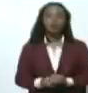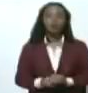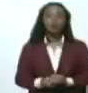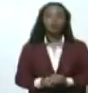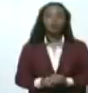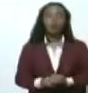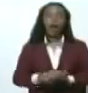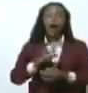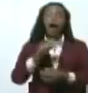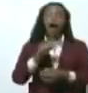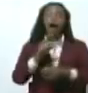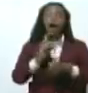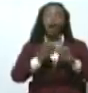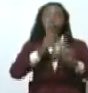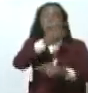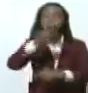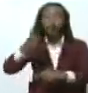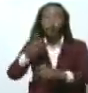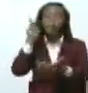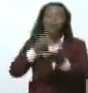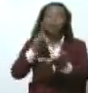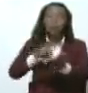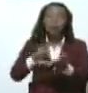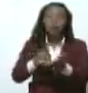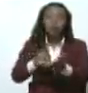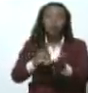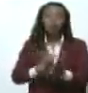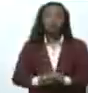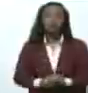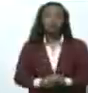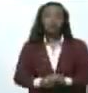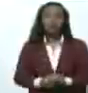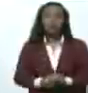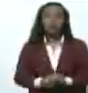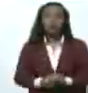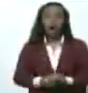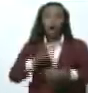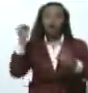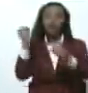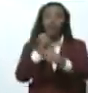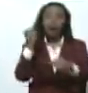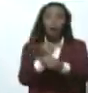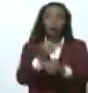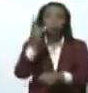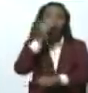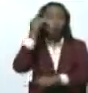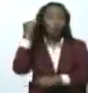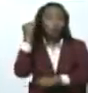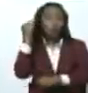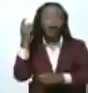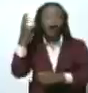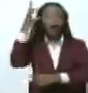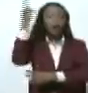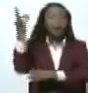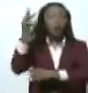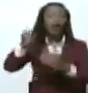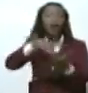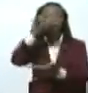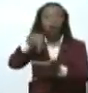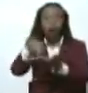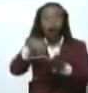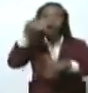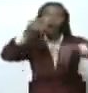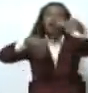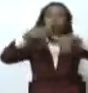a las candidatas y los candidatos, a los trabajadores y a las trabajadoras del Consejo Nacional Electoral,